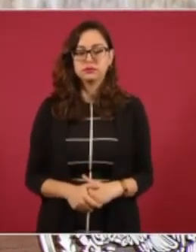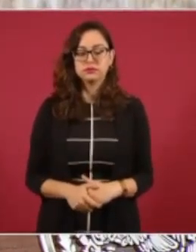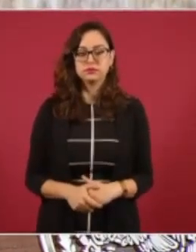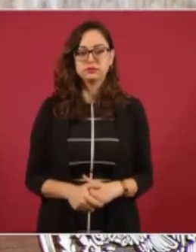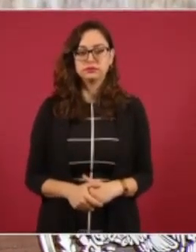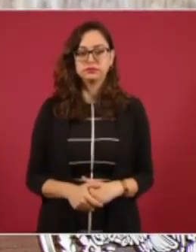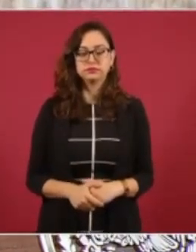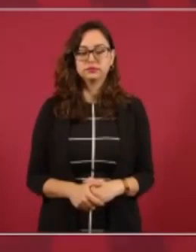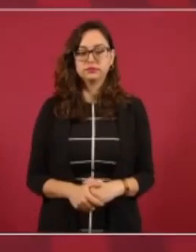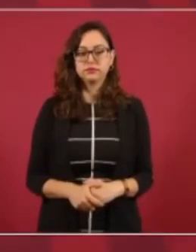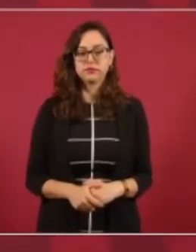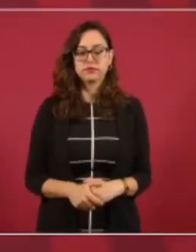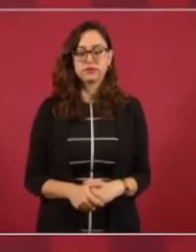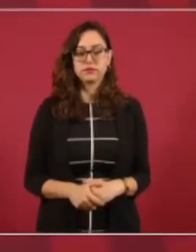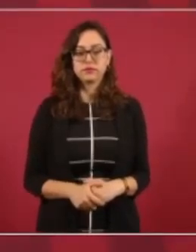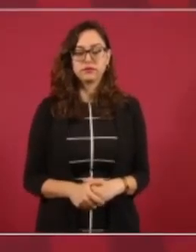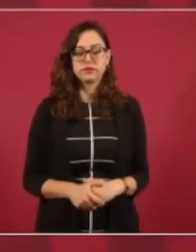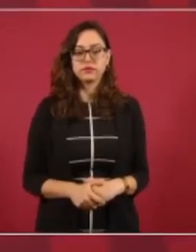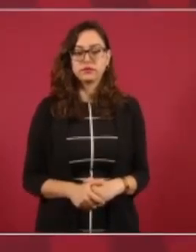Y